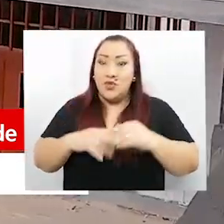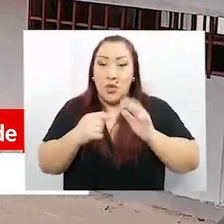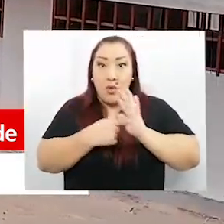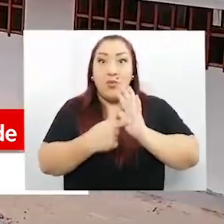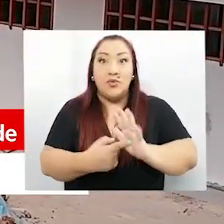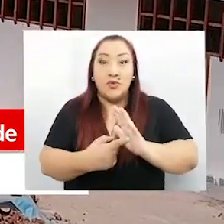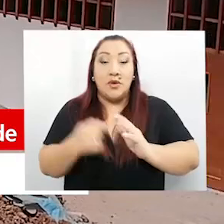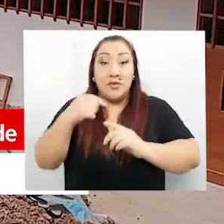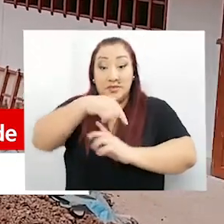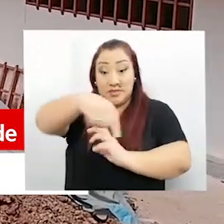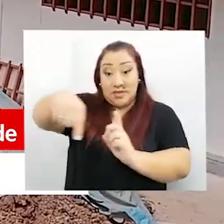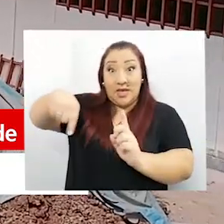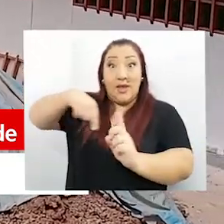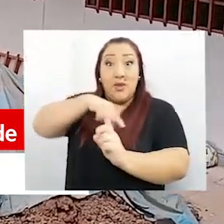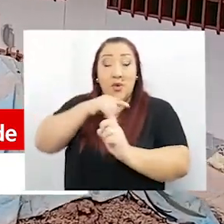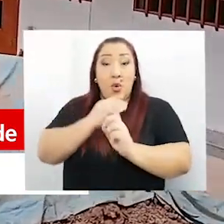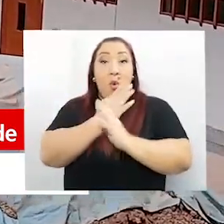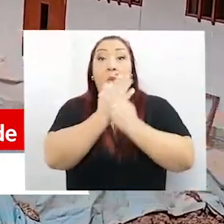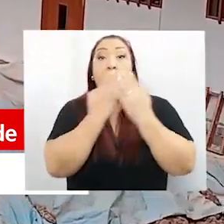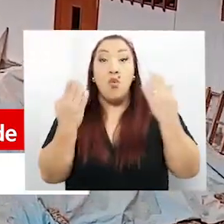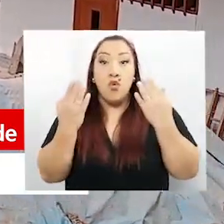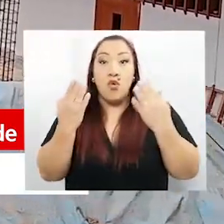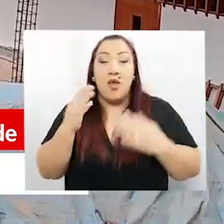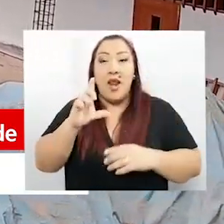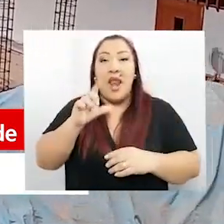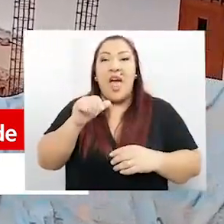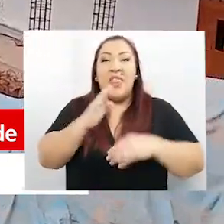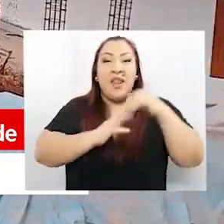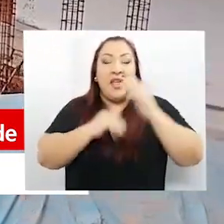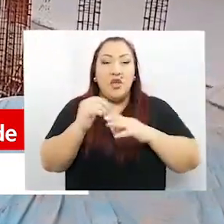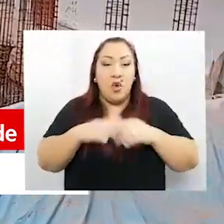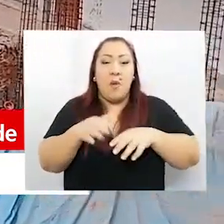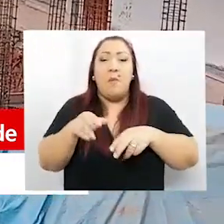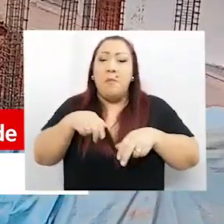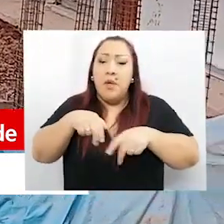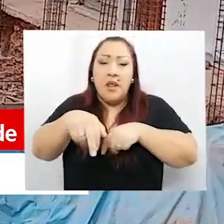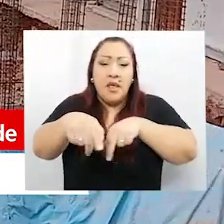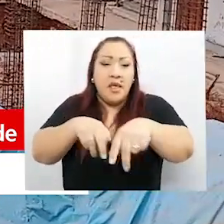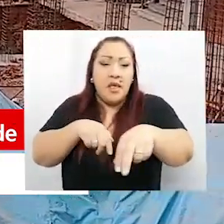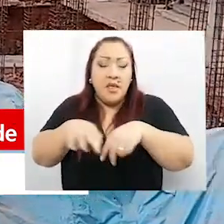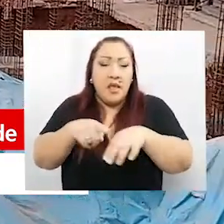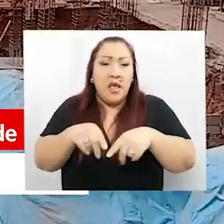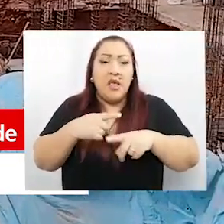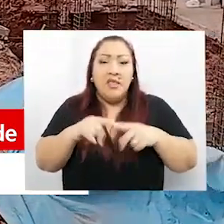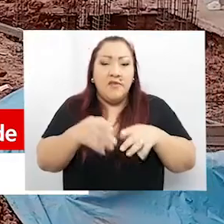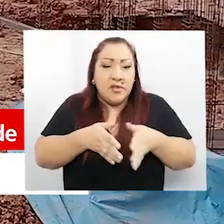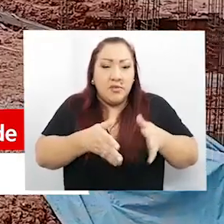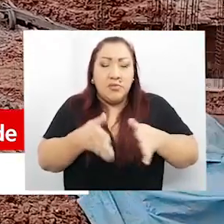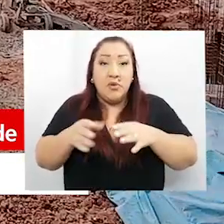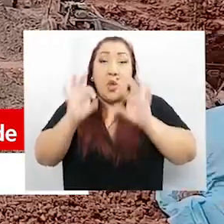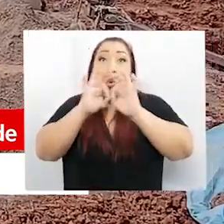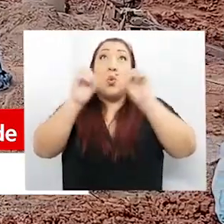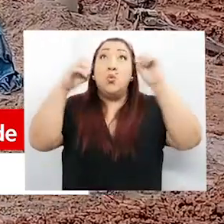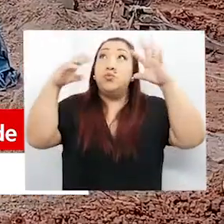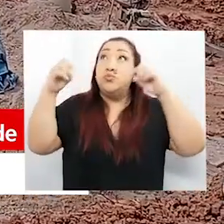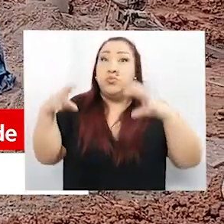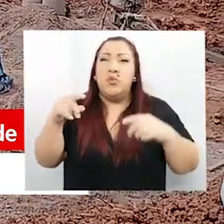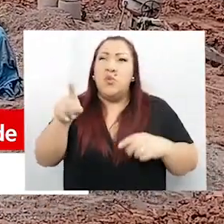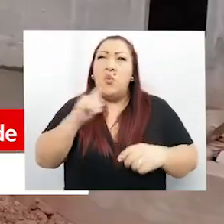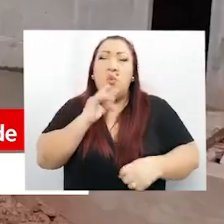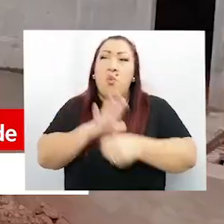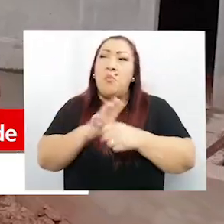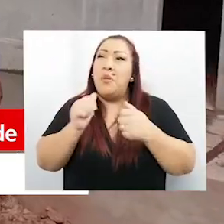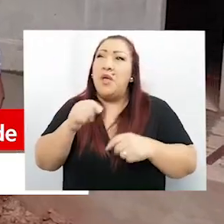construcción. Evidenciamos que el cerco perimétrico, muro de ladrillos, veredas, patio de formación, cunetas e instalaciones